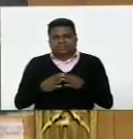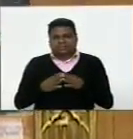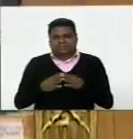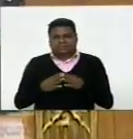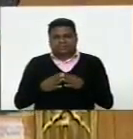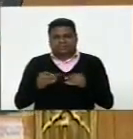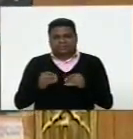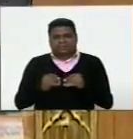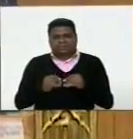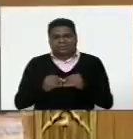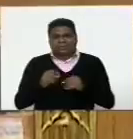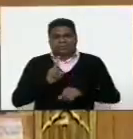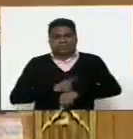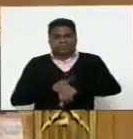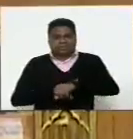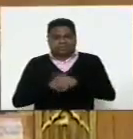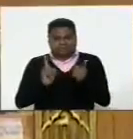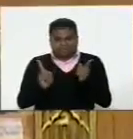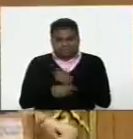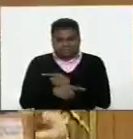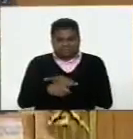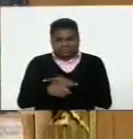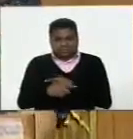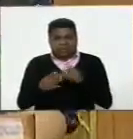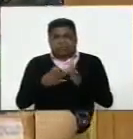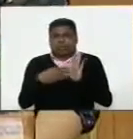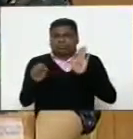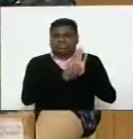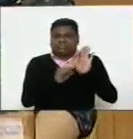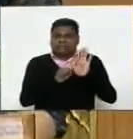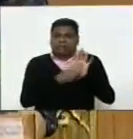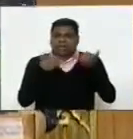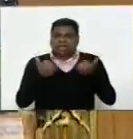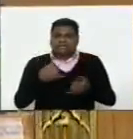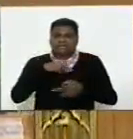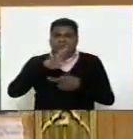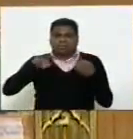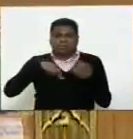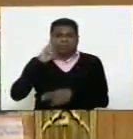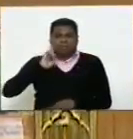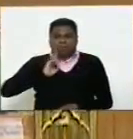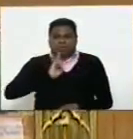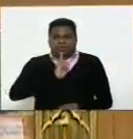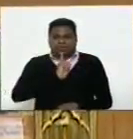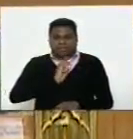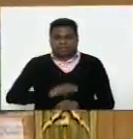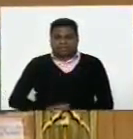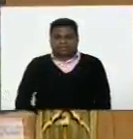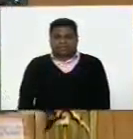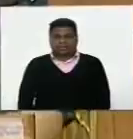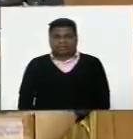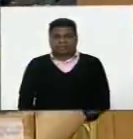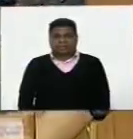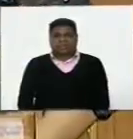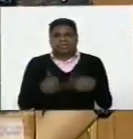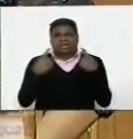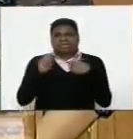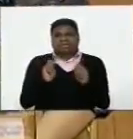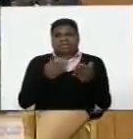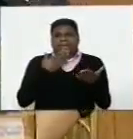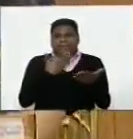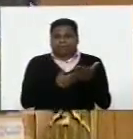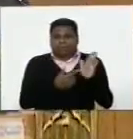Por eso es tan significativo, tan simbólico que esta revolución bolivariana, que se atreve a